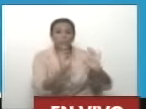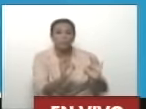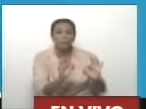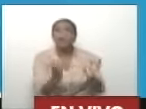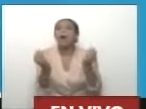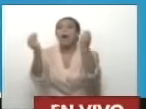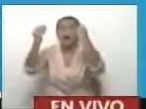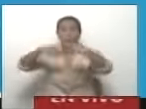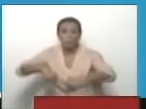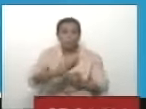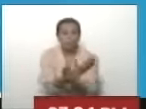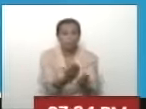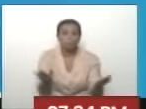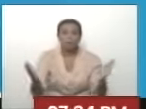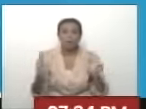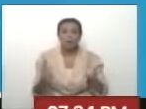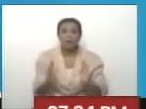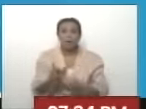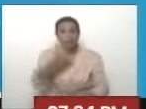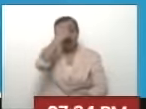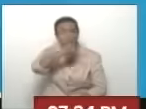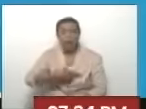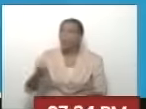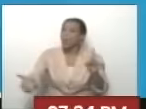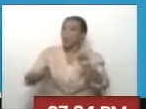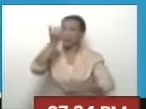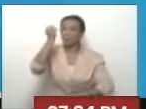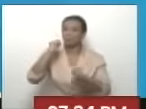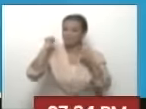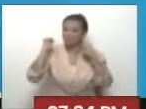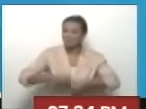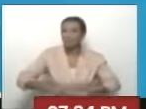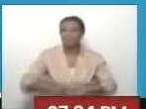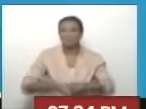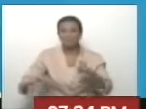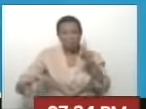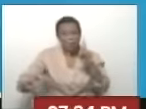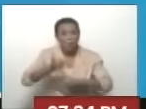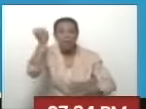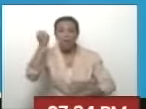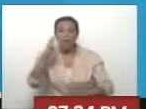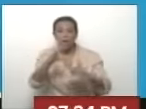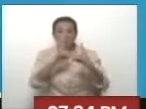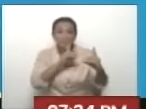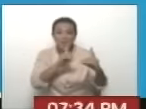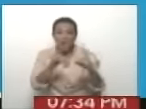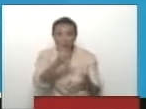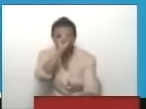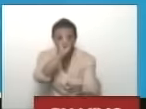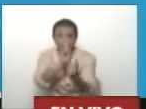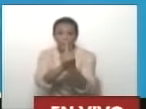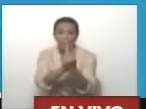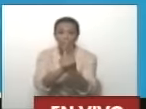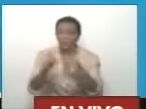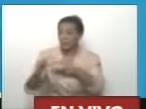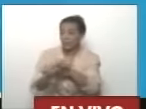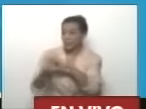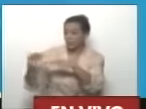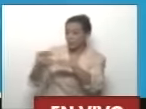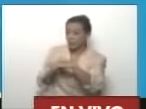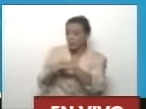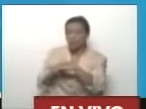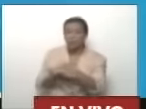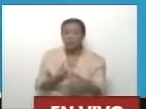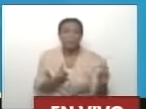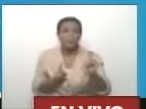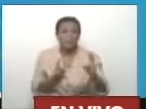acordó. Yo dije, lo logramos. Logramos el diálogo cara a cara. Es un